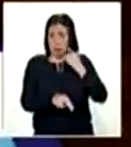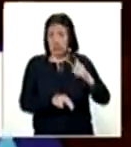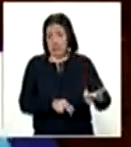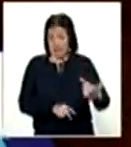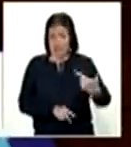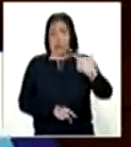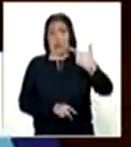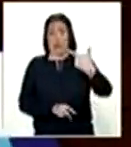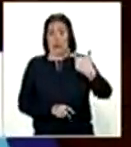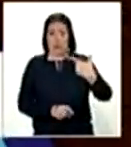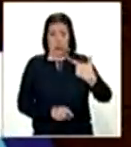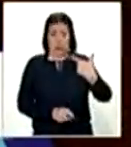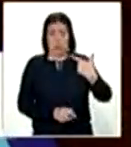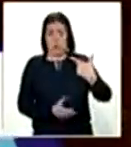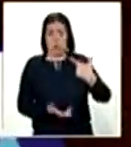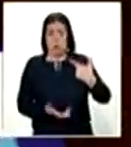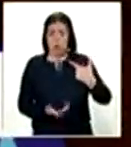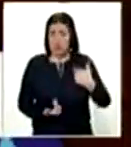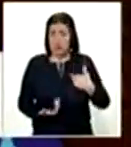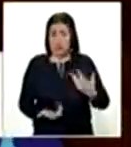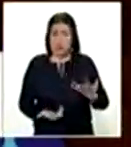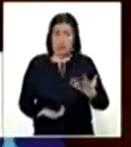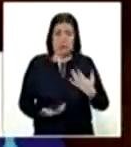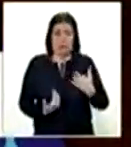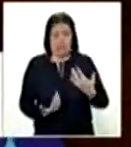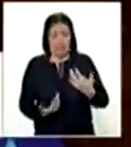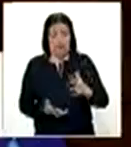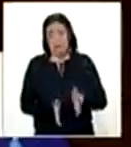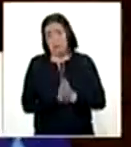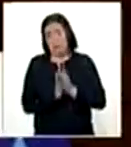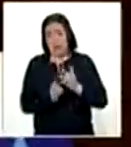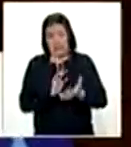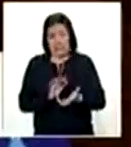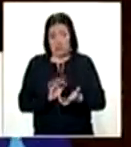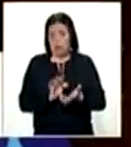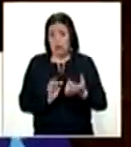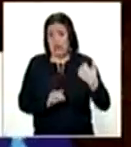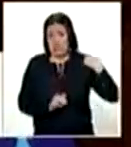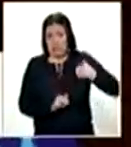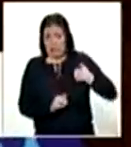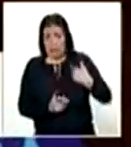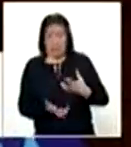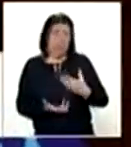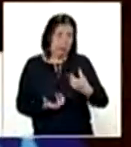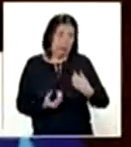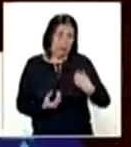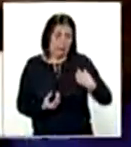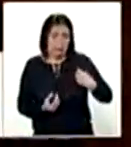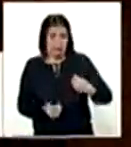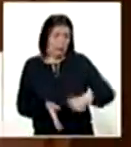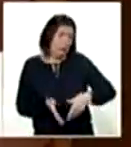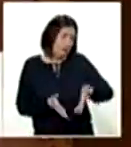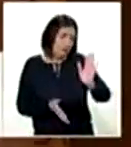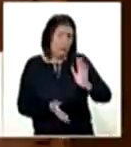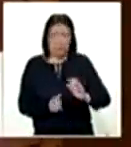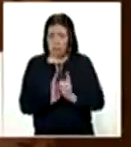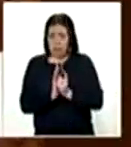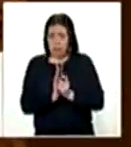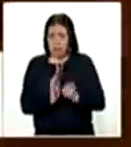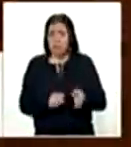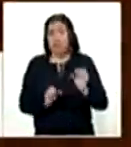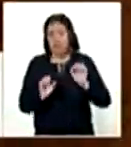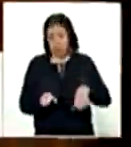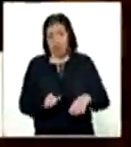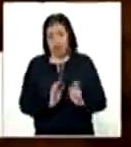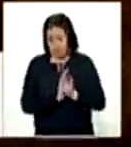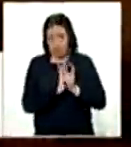fuego y me apuntó y me pidió el celular y la cartera. Y se fue. Cuestión de segundos, ¿no? Cuestión